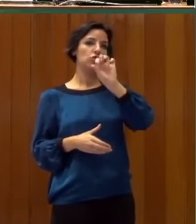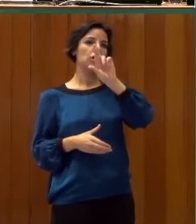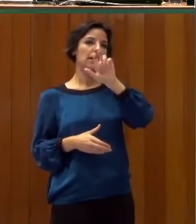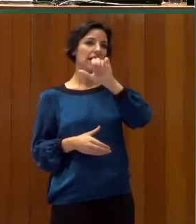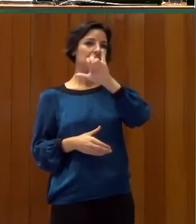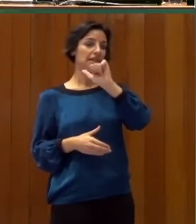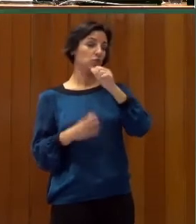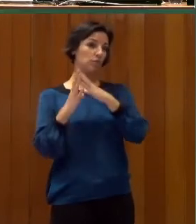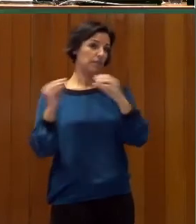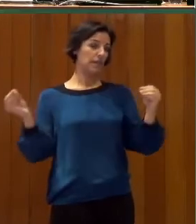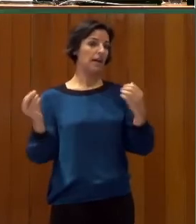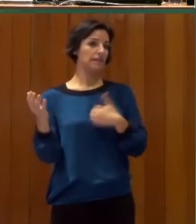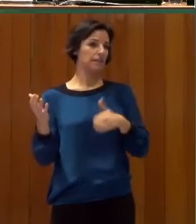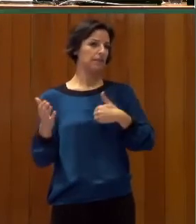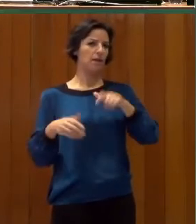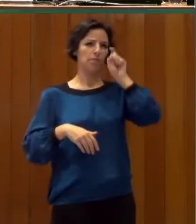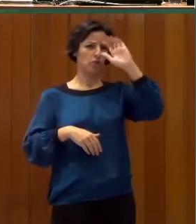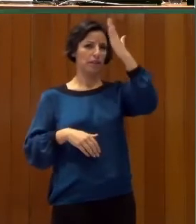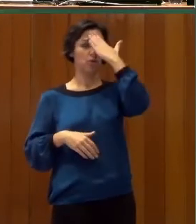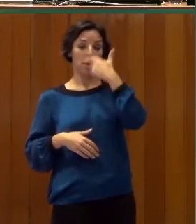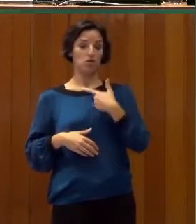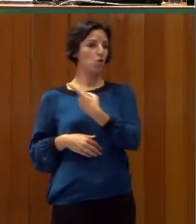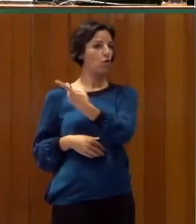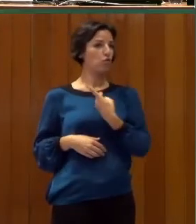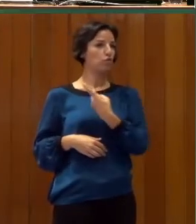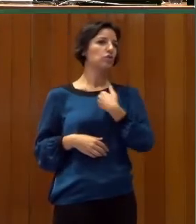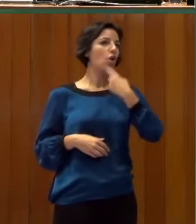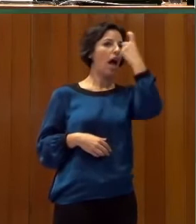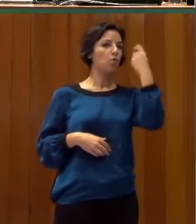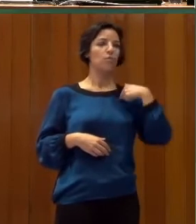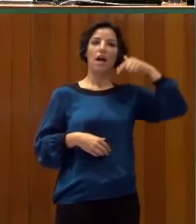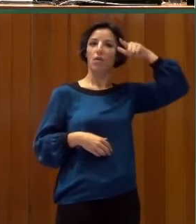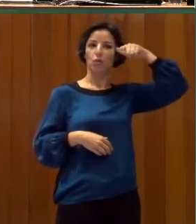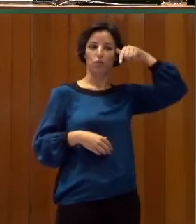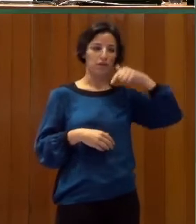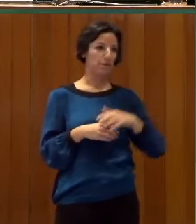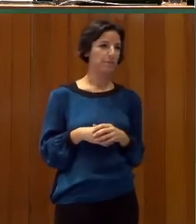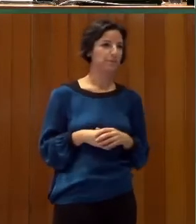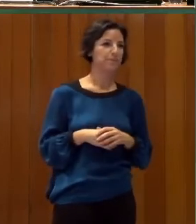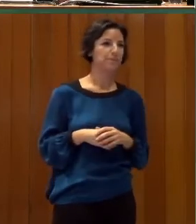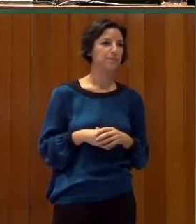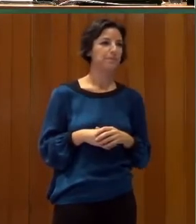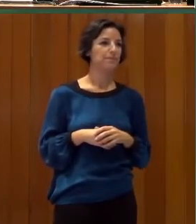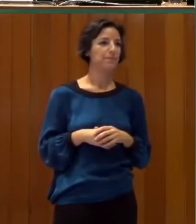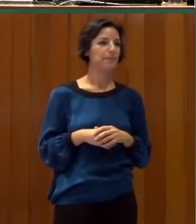de Sevilla, es profesora titular, y yo, que soy alumna de doctorado.